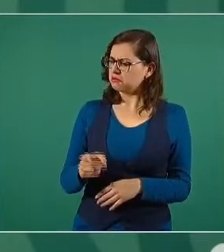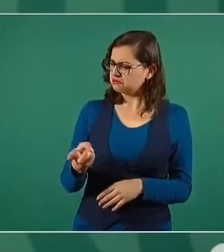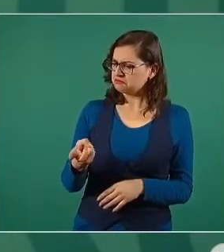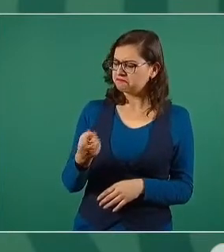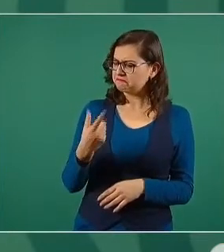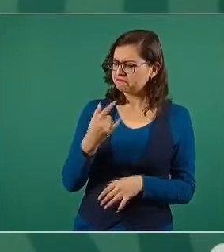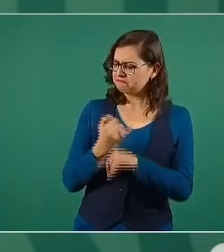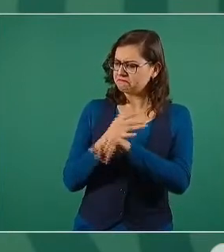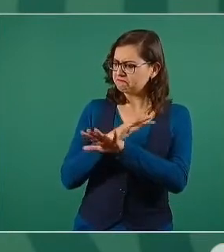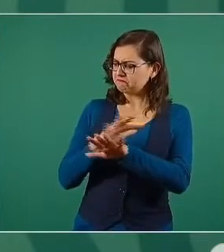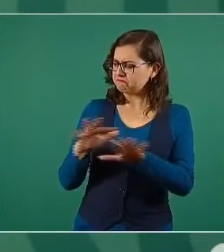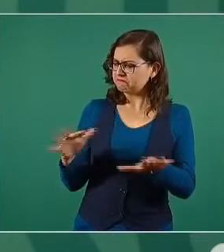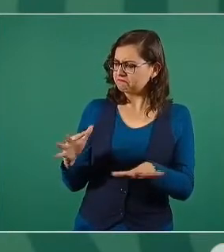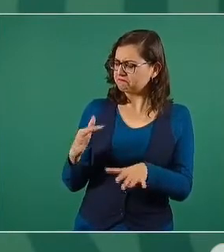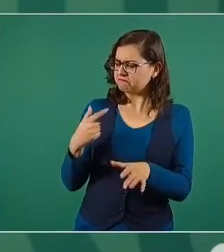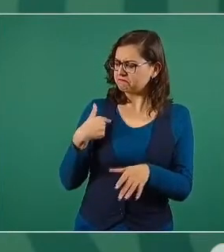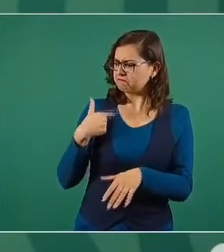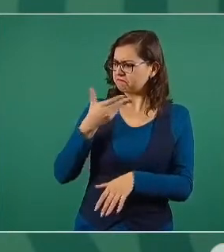secretaria de Economía,